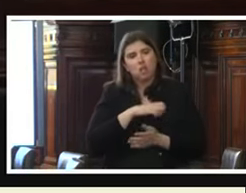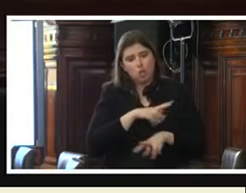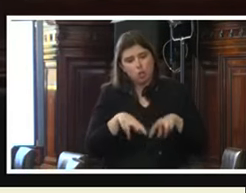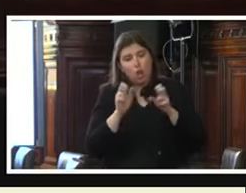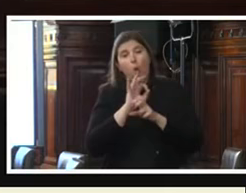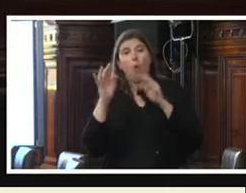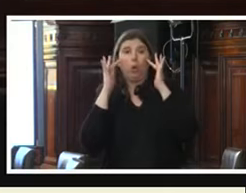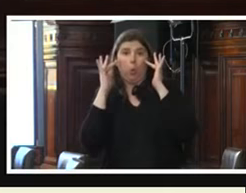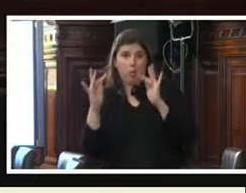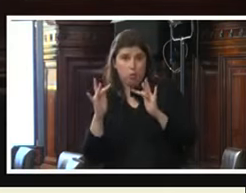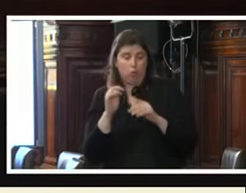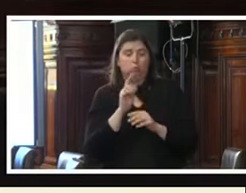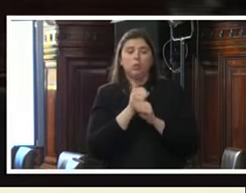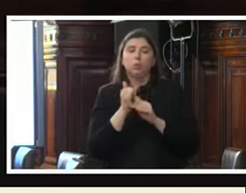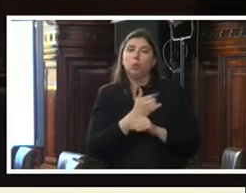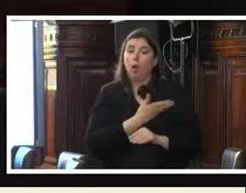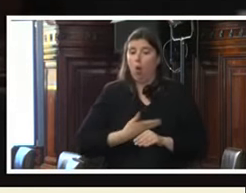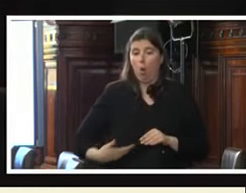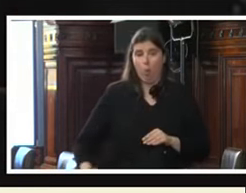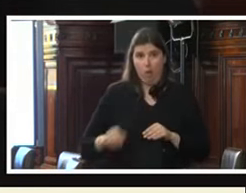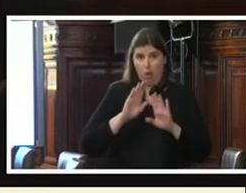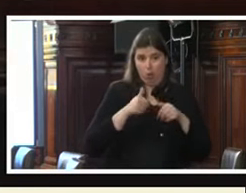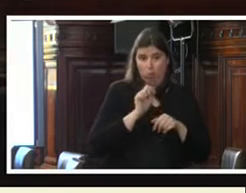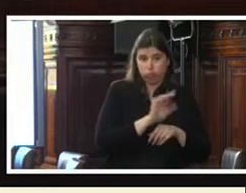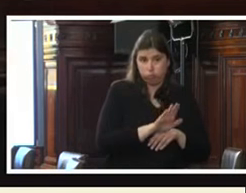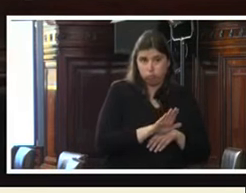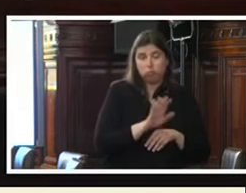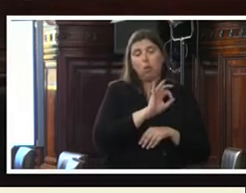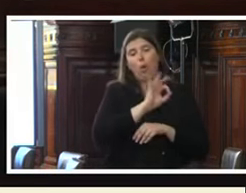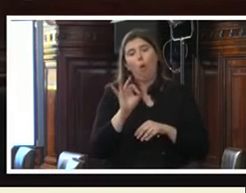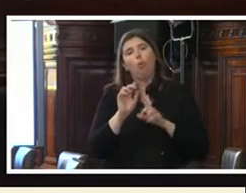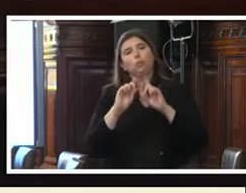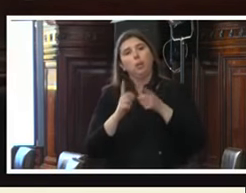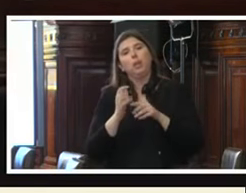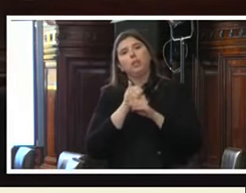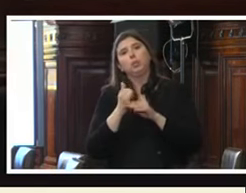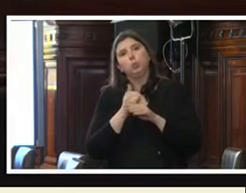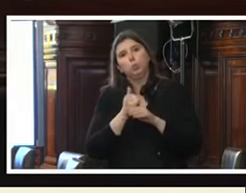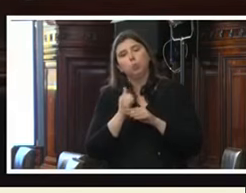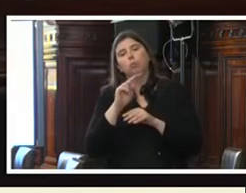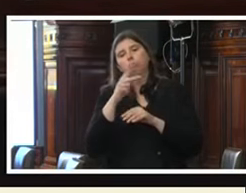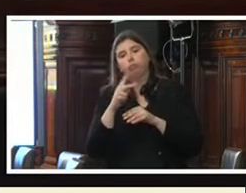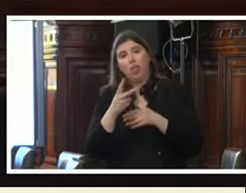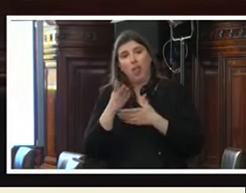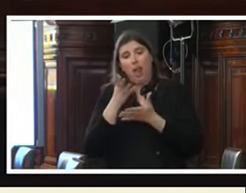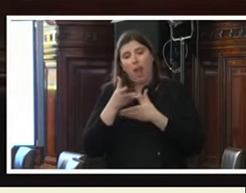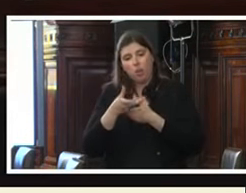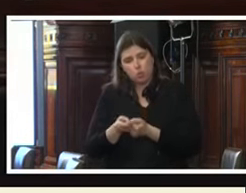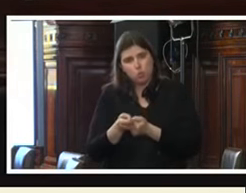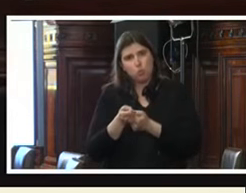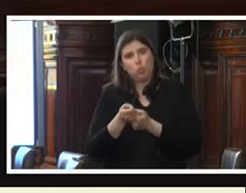tanto instituciones gubernamentales como la defensoría de los habitantes de la república el instituto mixto de ayuda social u otras